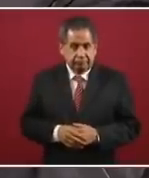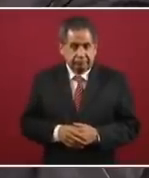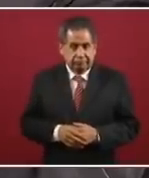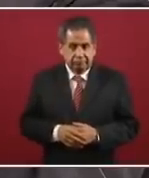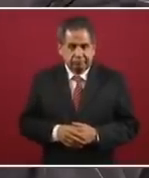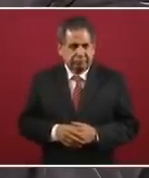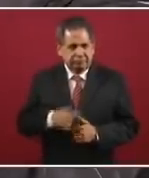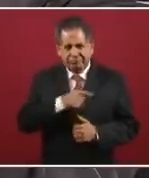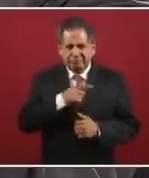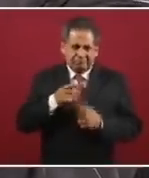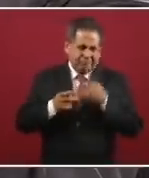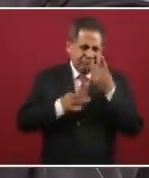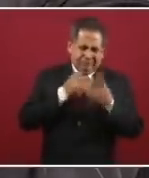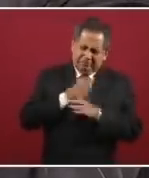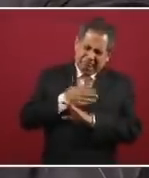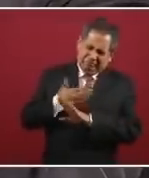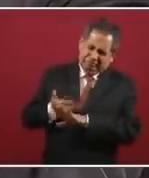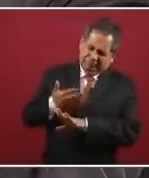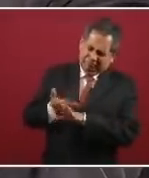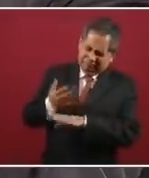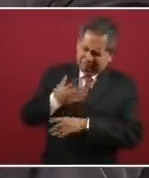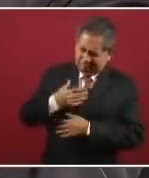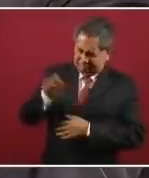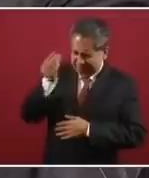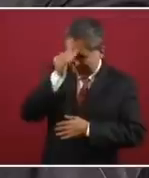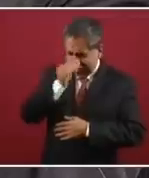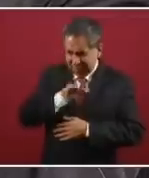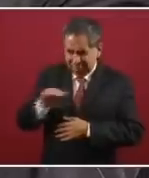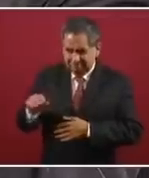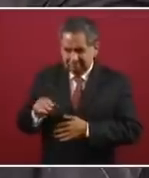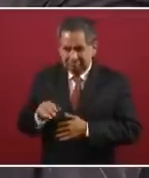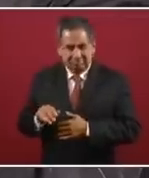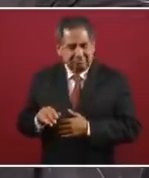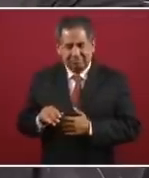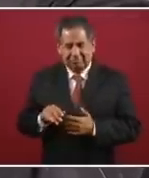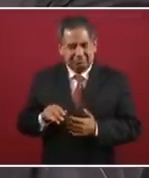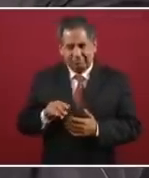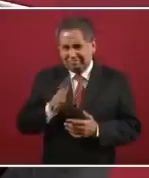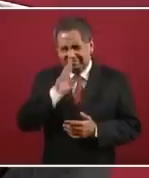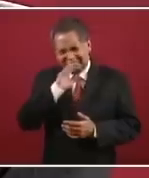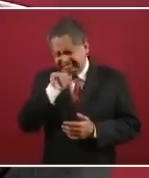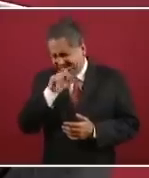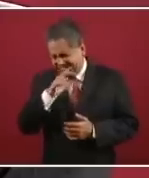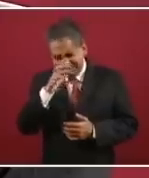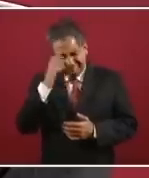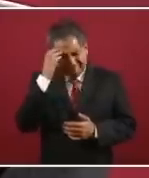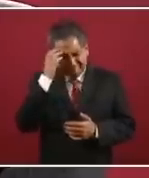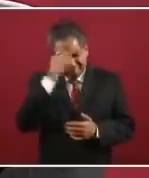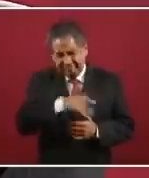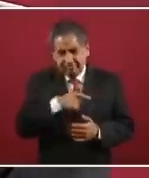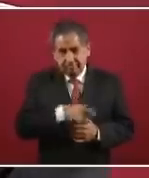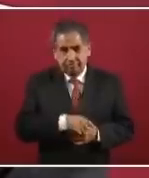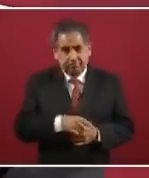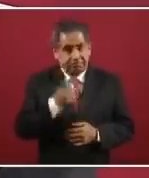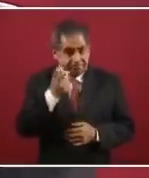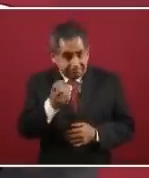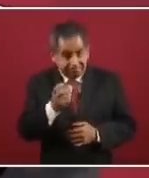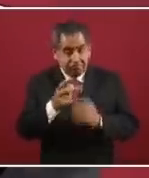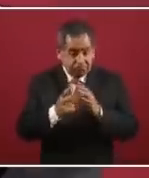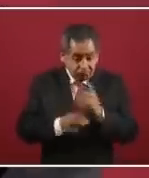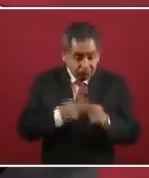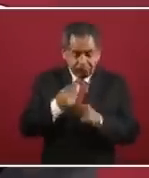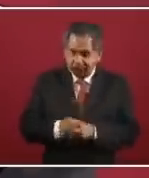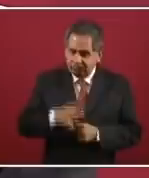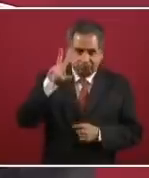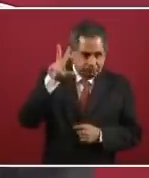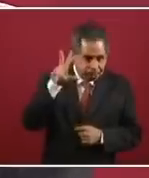unas campañas de desprestigio, ¿sí?, inmundas. Eso no va a